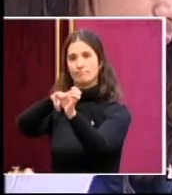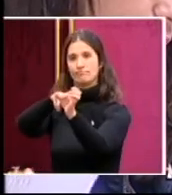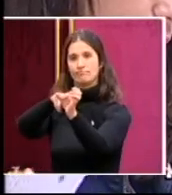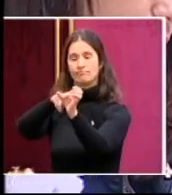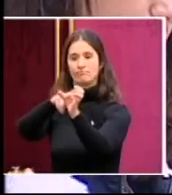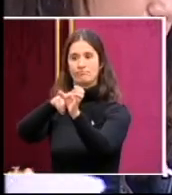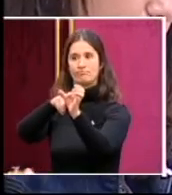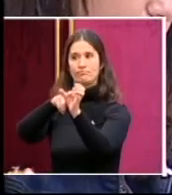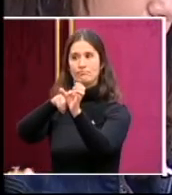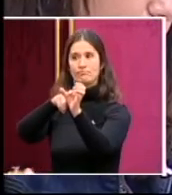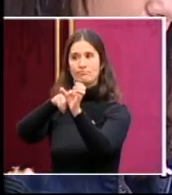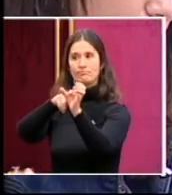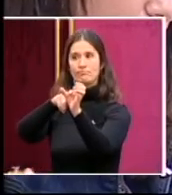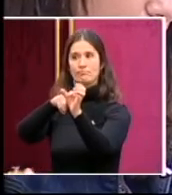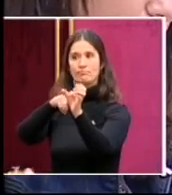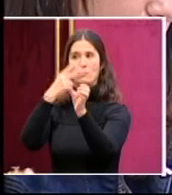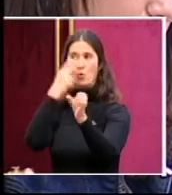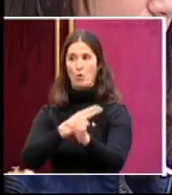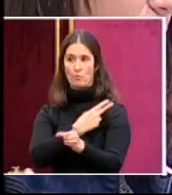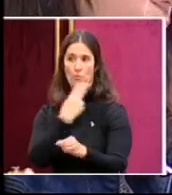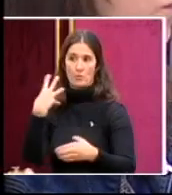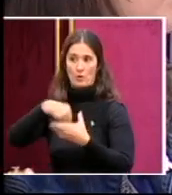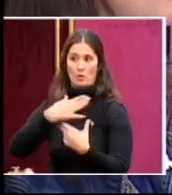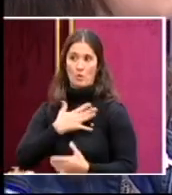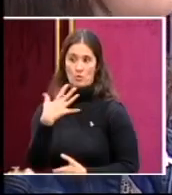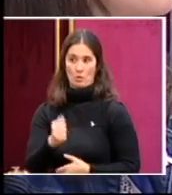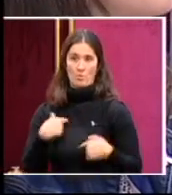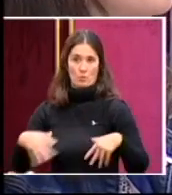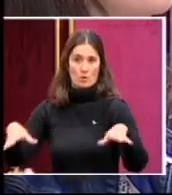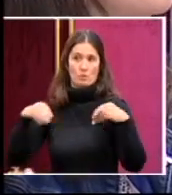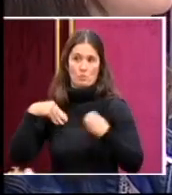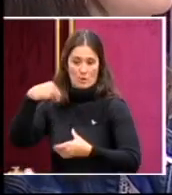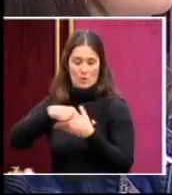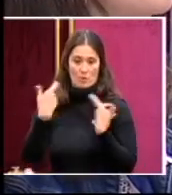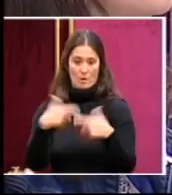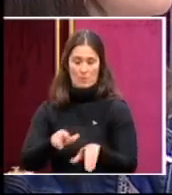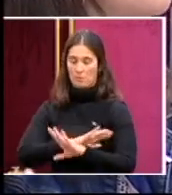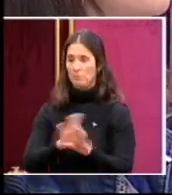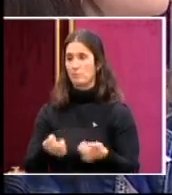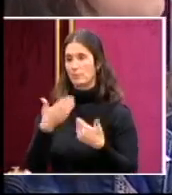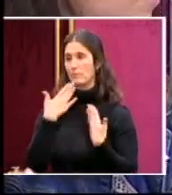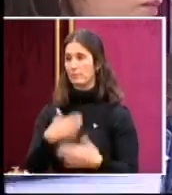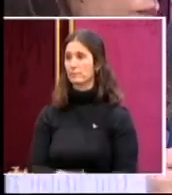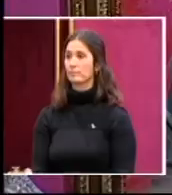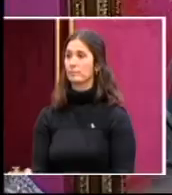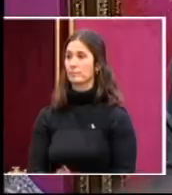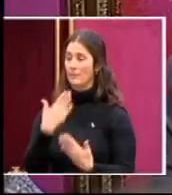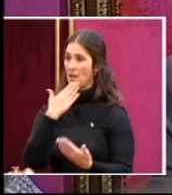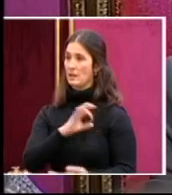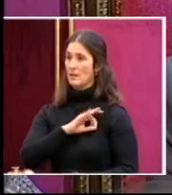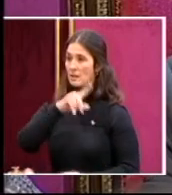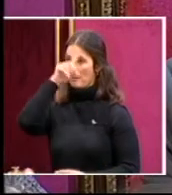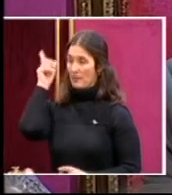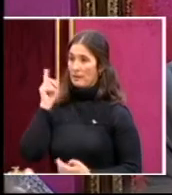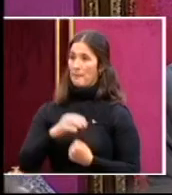la siguiente compromisos que el ayuntamiento asumiría dentro de este ámbito. Gracias. Gracias, señor Fernández